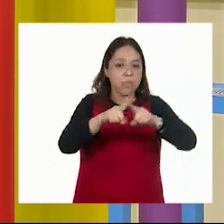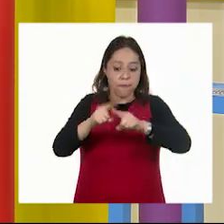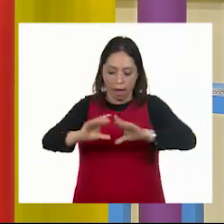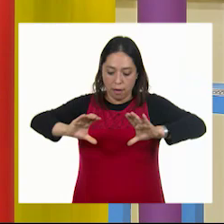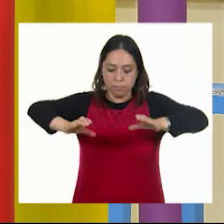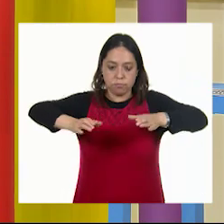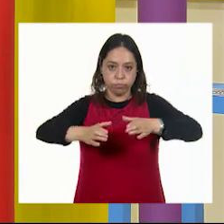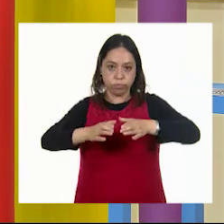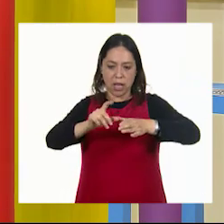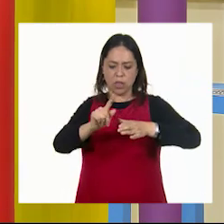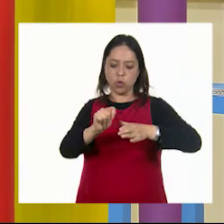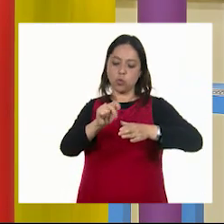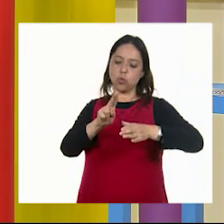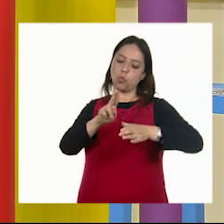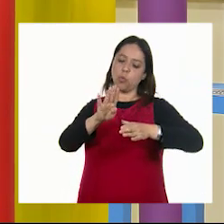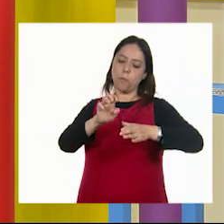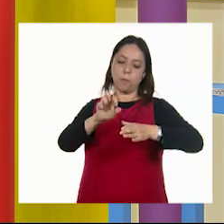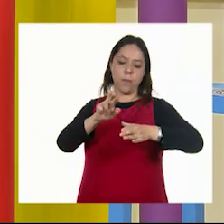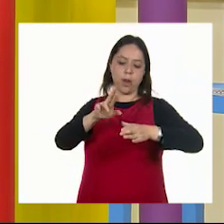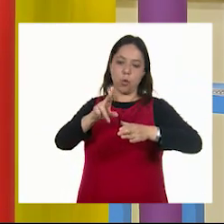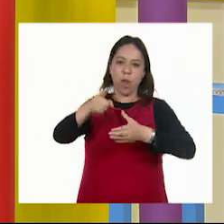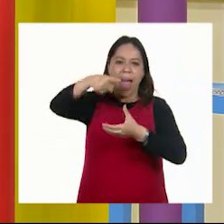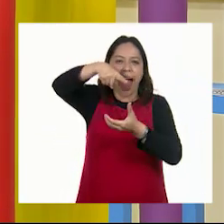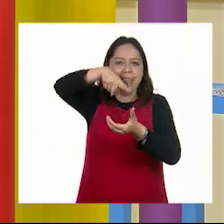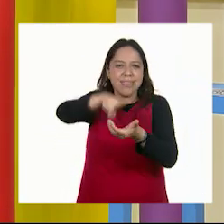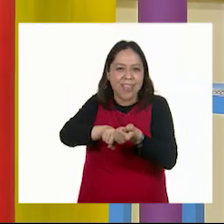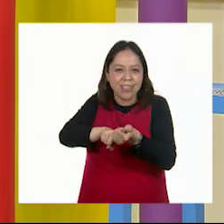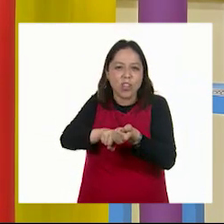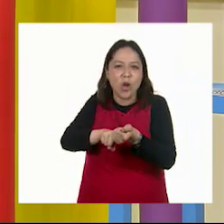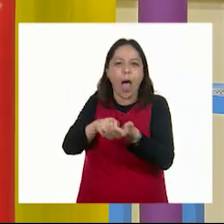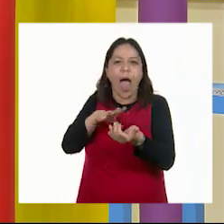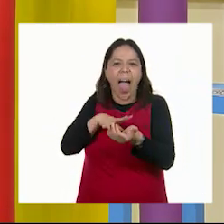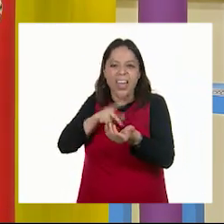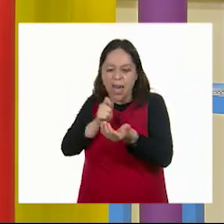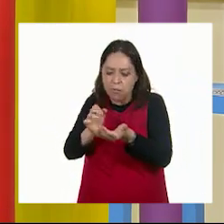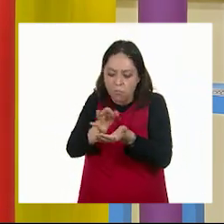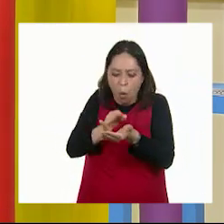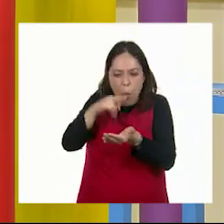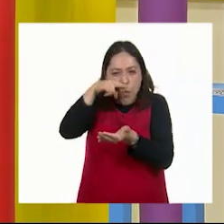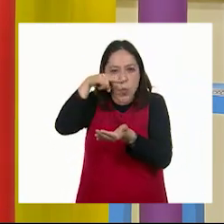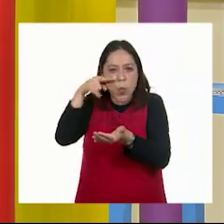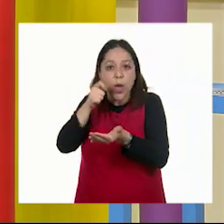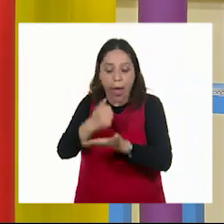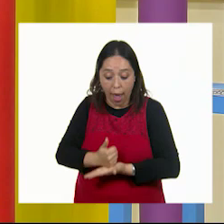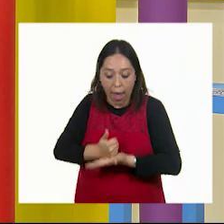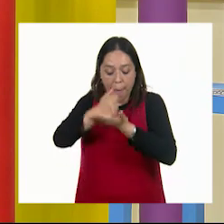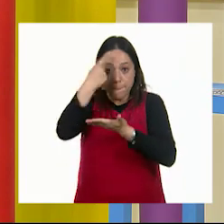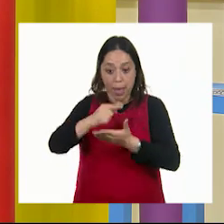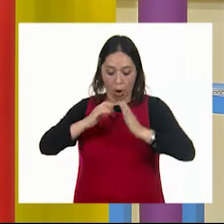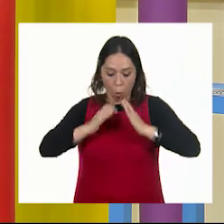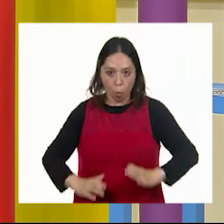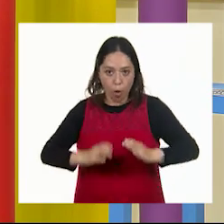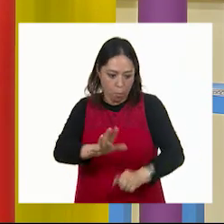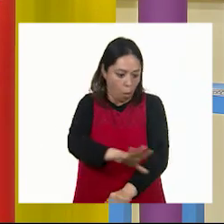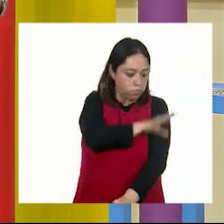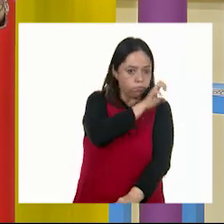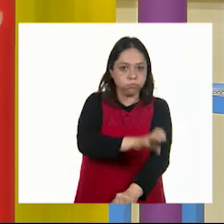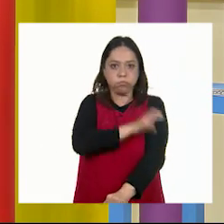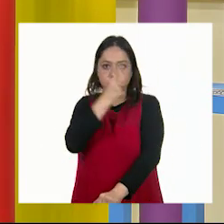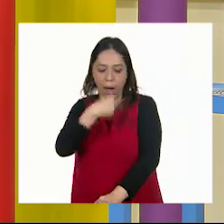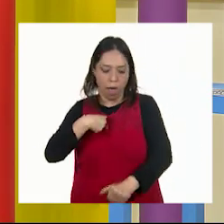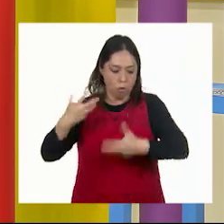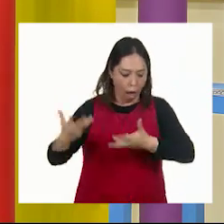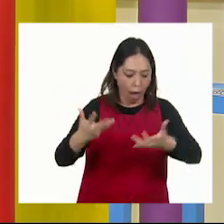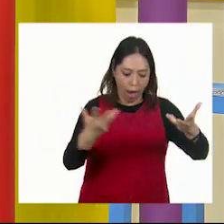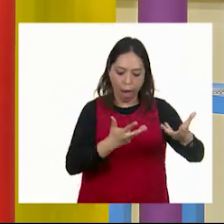tubérculos. Ellos contienen carbohidratos, que proveen la energía que nuestro cuerpo necesita para que realicemos muchas de las